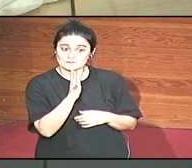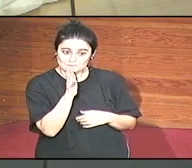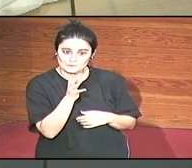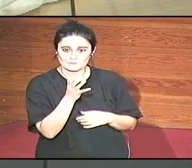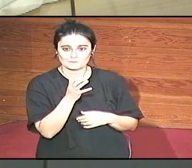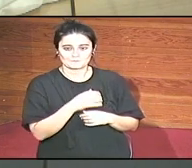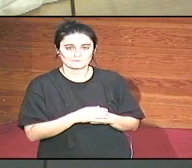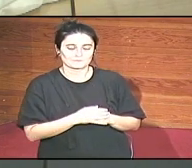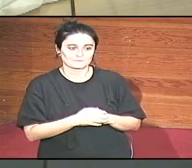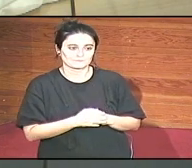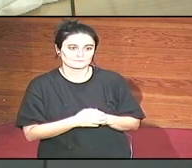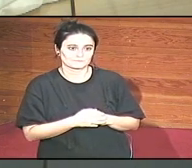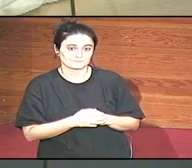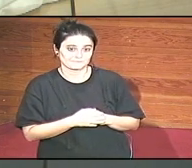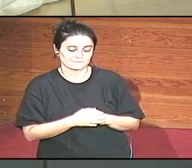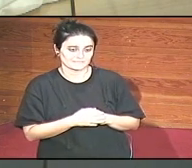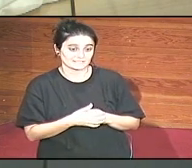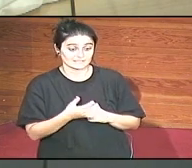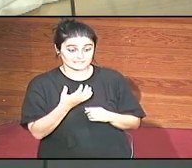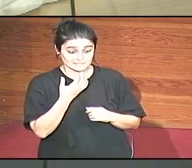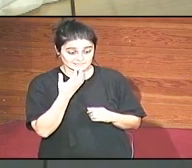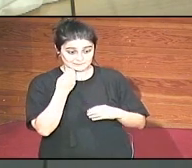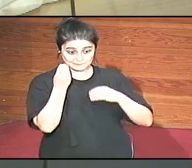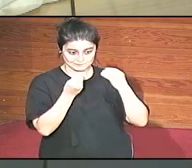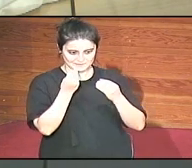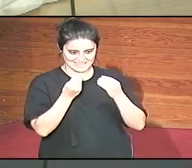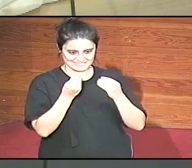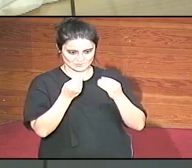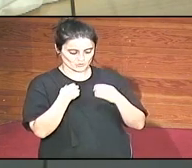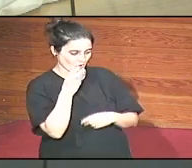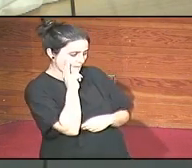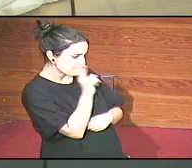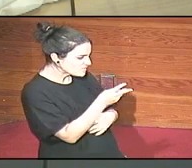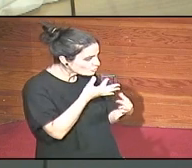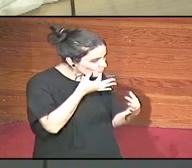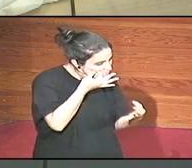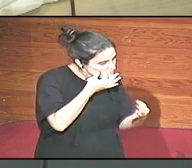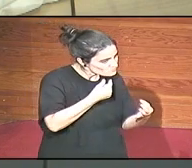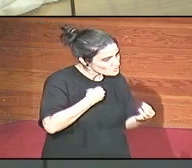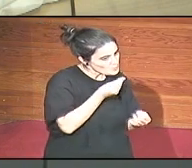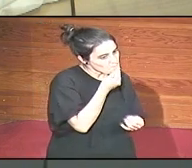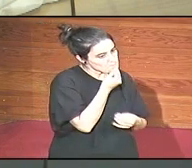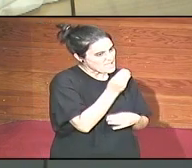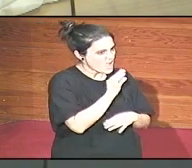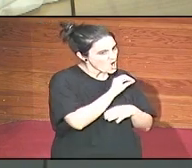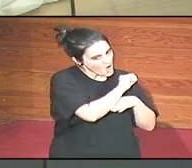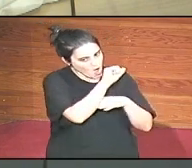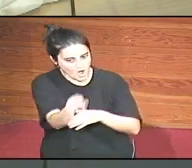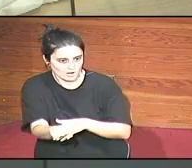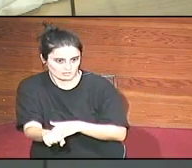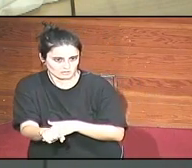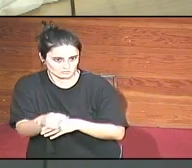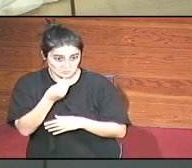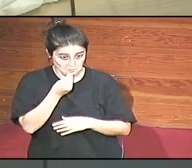que tú eres mejor por haberlo visto es muy peligroso porque no eres mejor que simplemente lo has visto